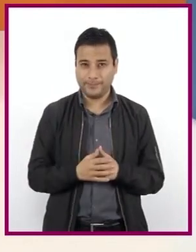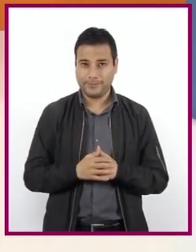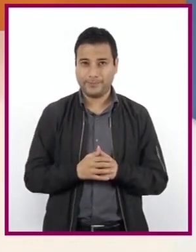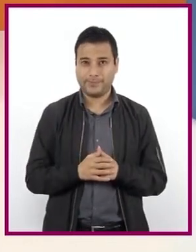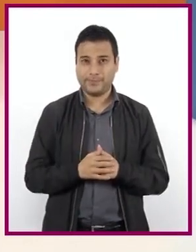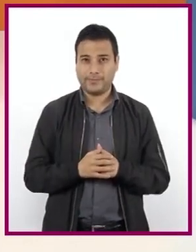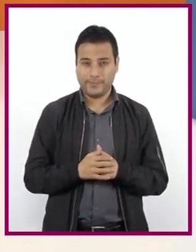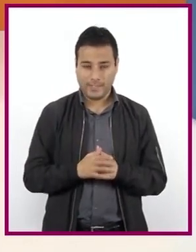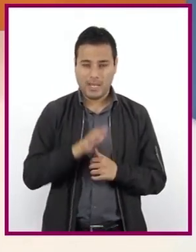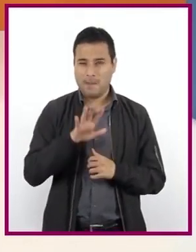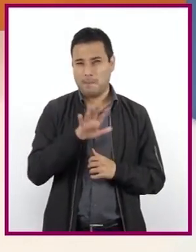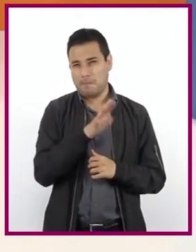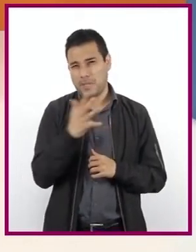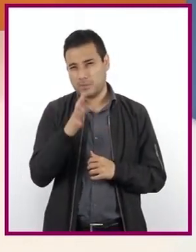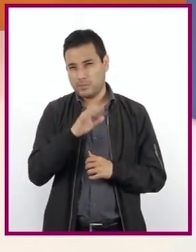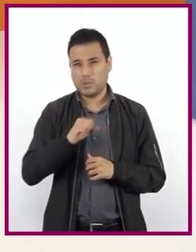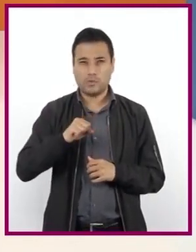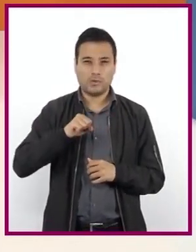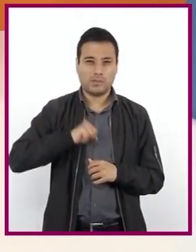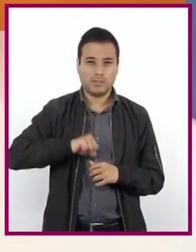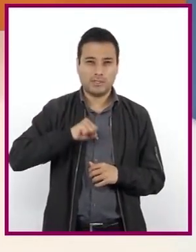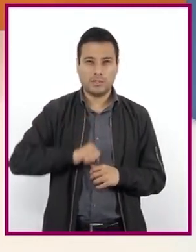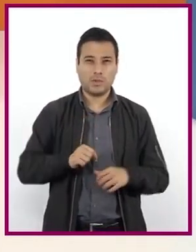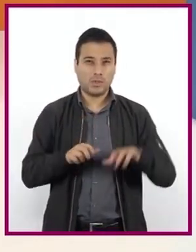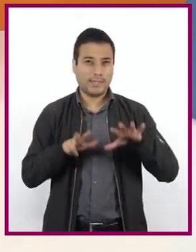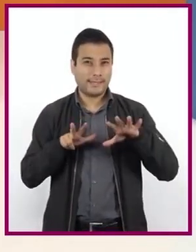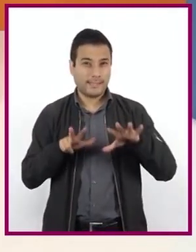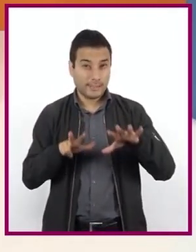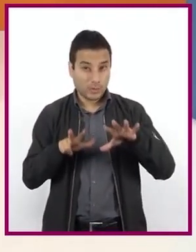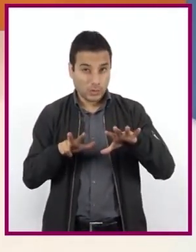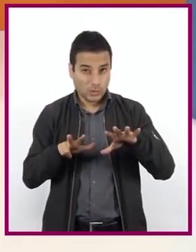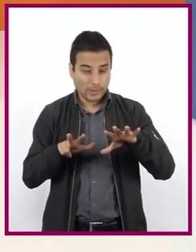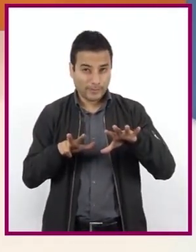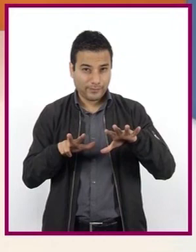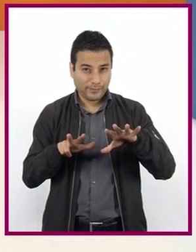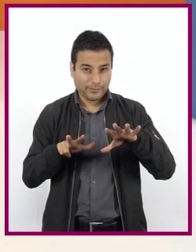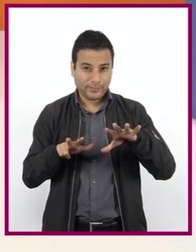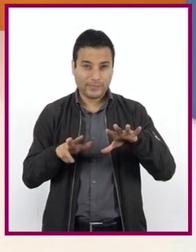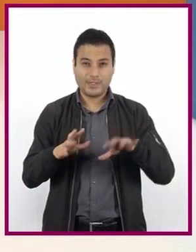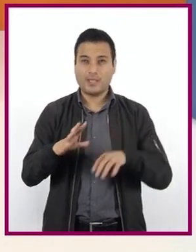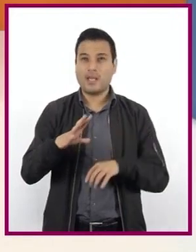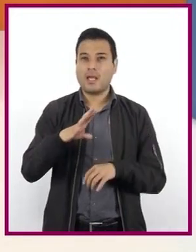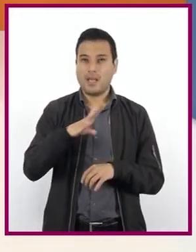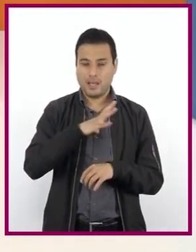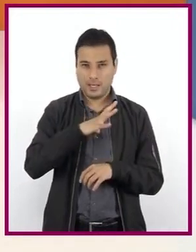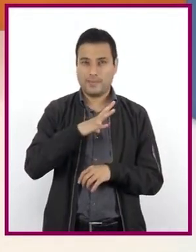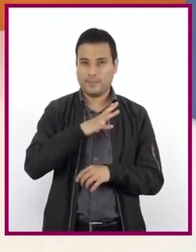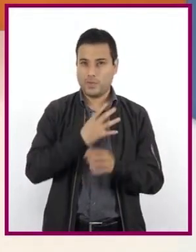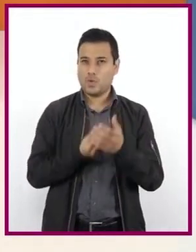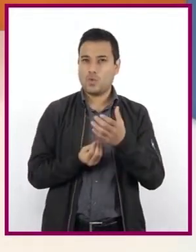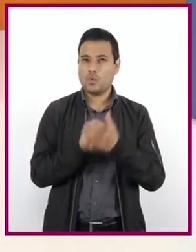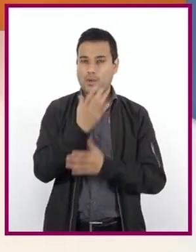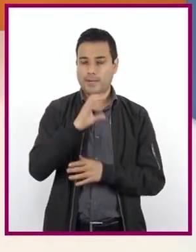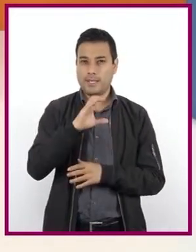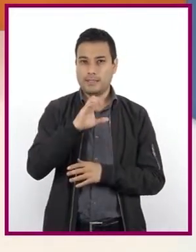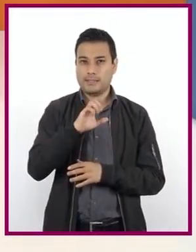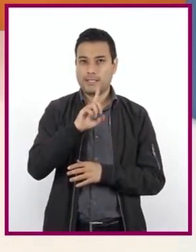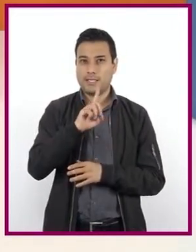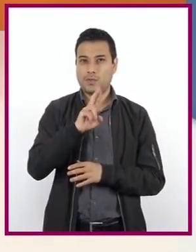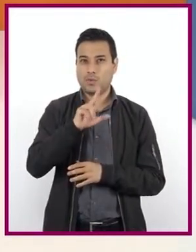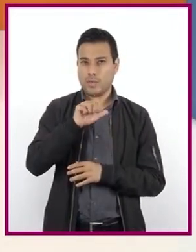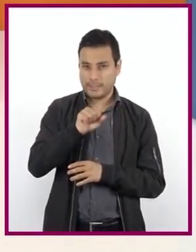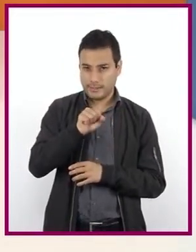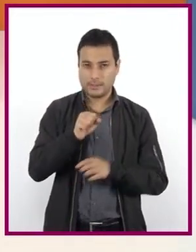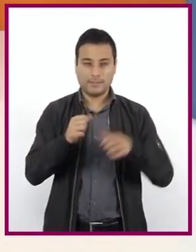de mediados del siglo XVIII aparece un gran número de reales cédulas, autos